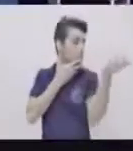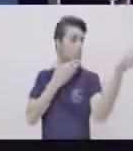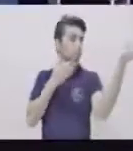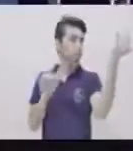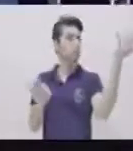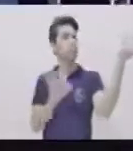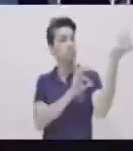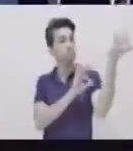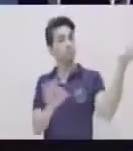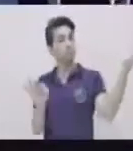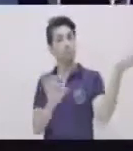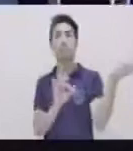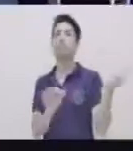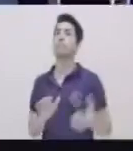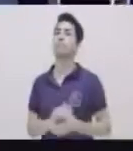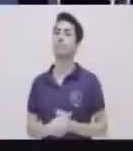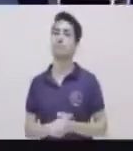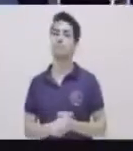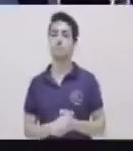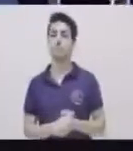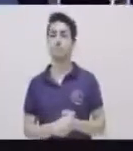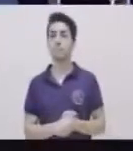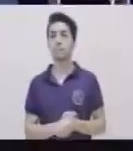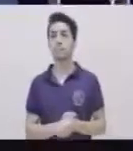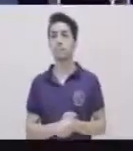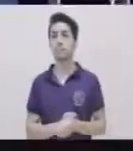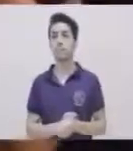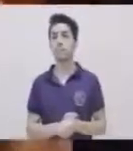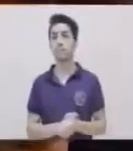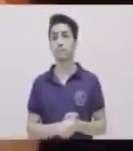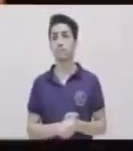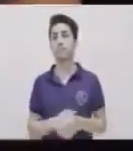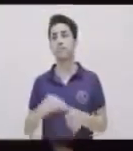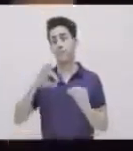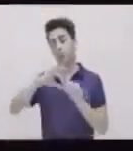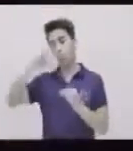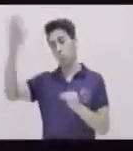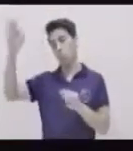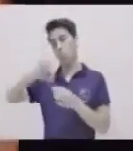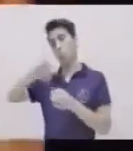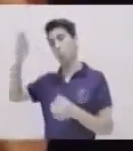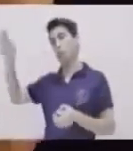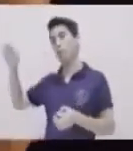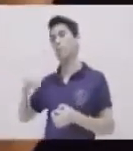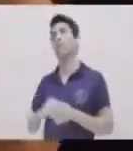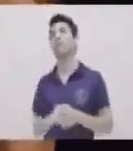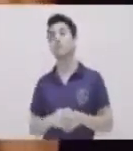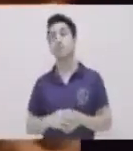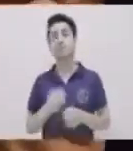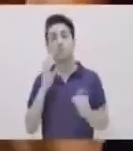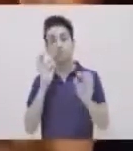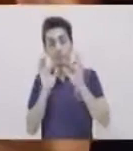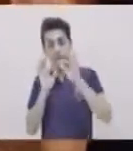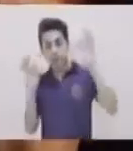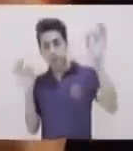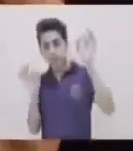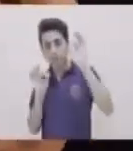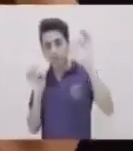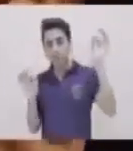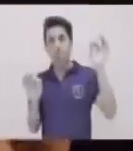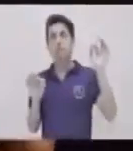acá, por donde pasan las cuerdas, se llama puente. Sobre el puente pasan las